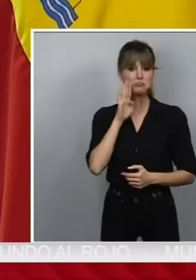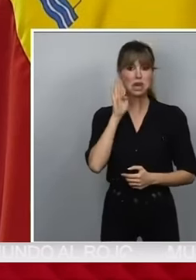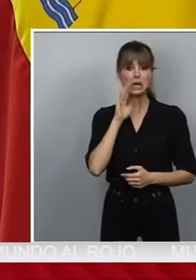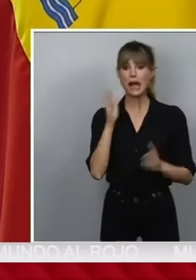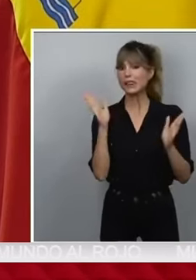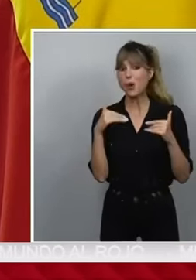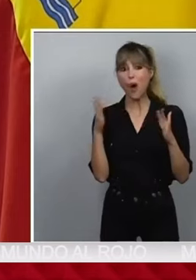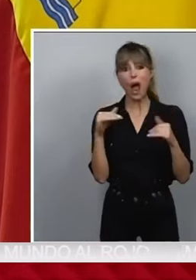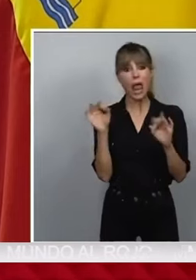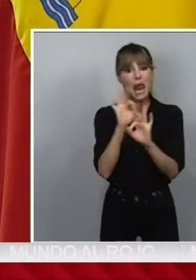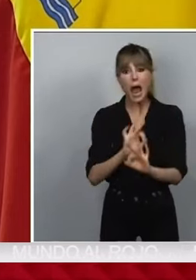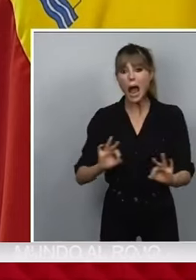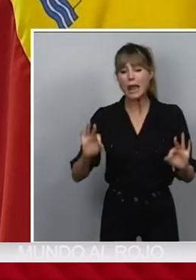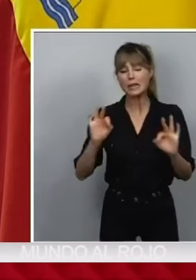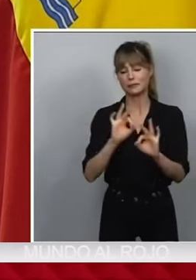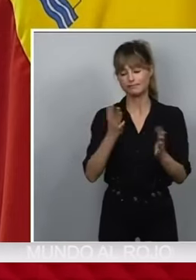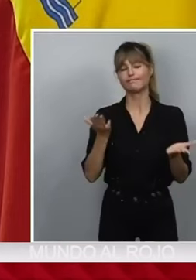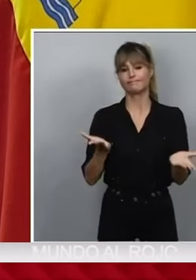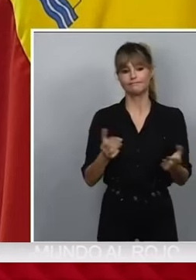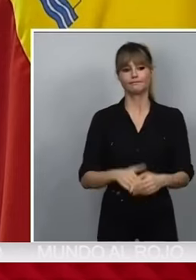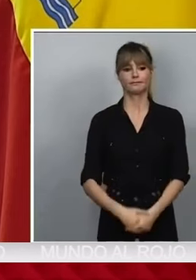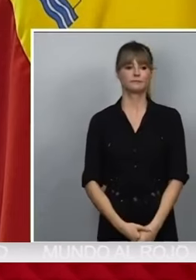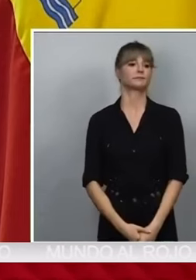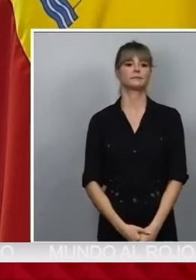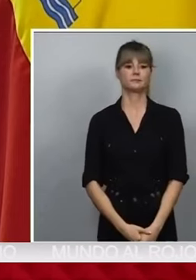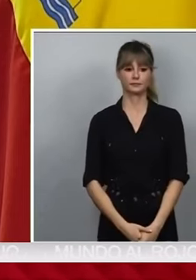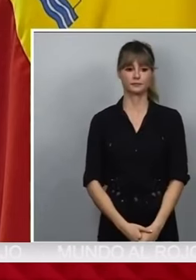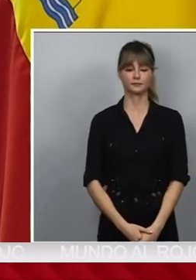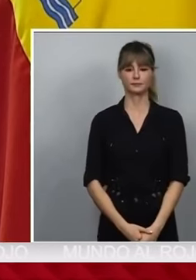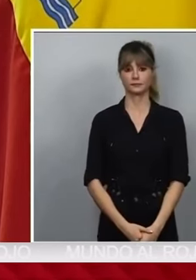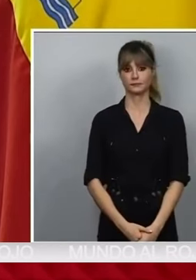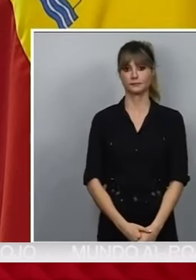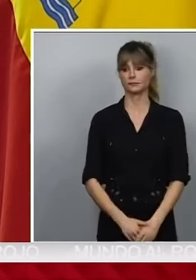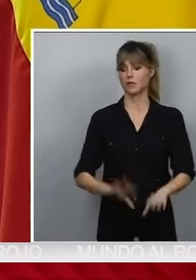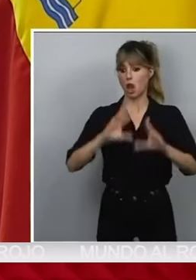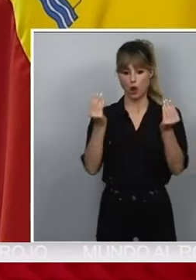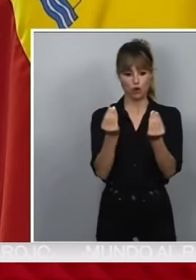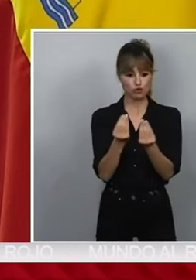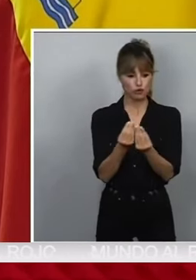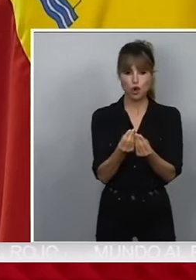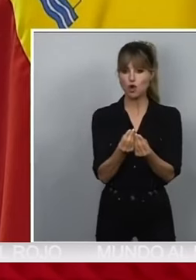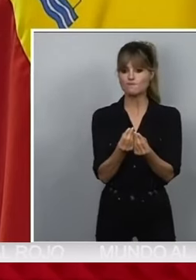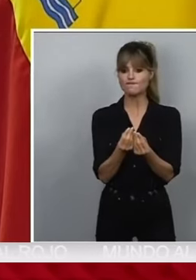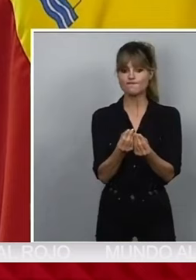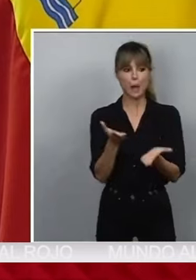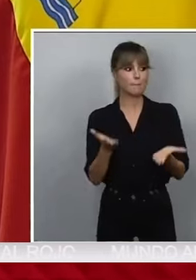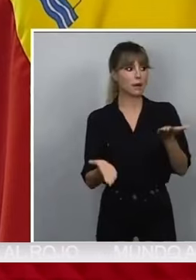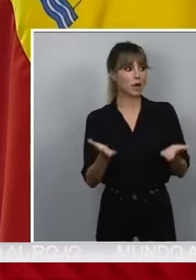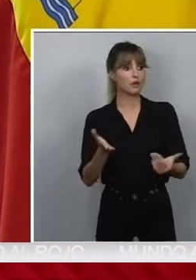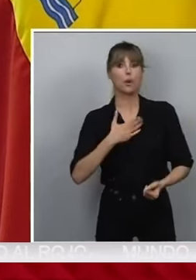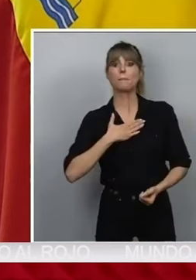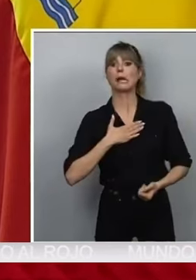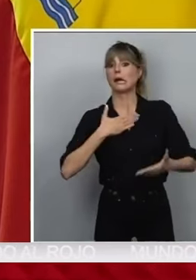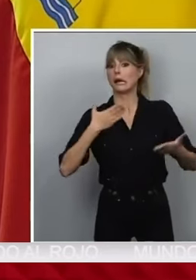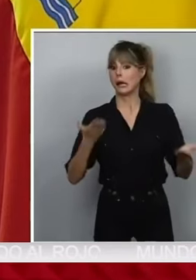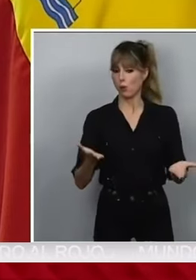irregularidad por todo lo que les puedo decir con la conclusión o la valoración que que usted me pedía es que